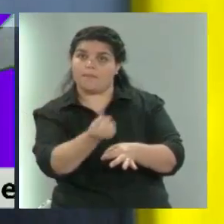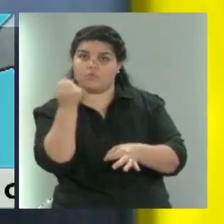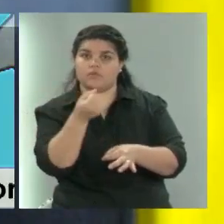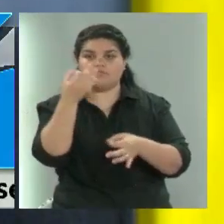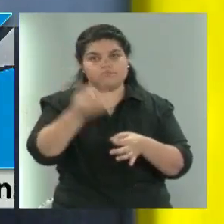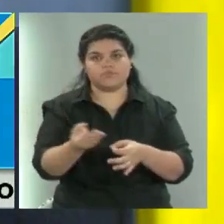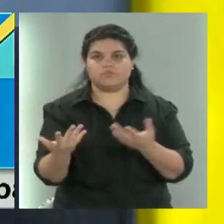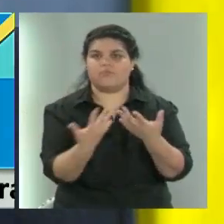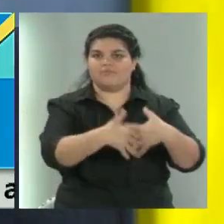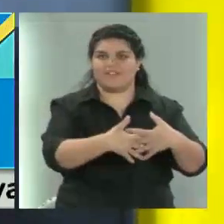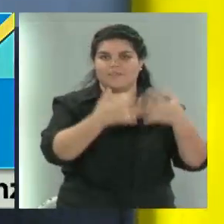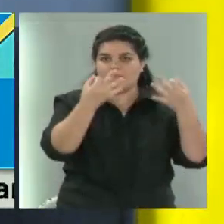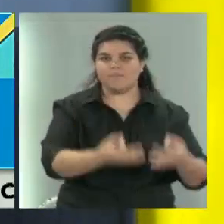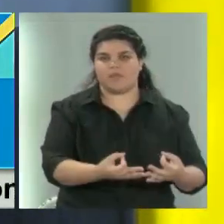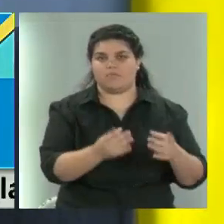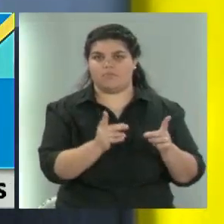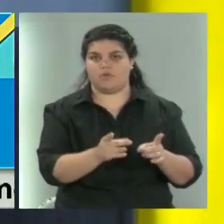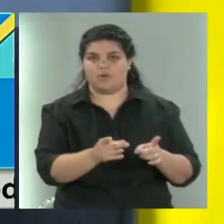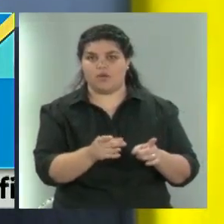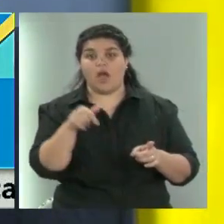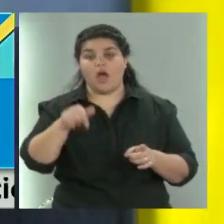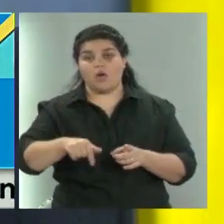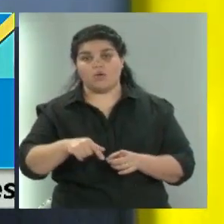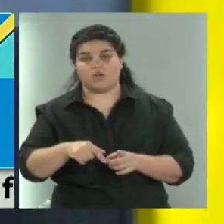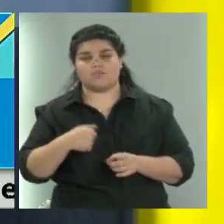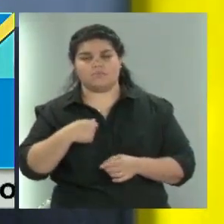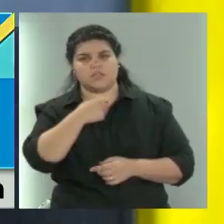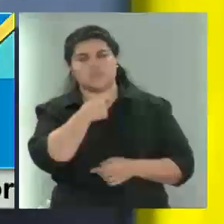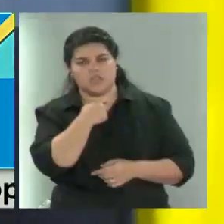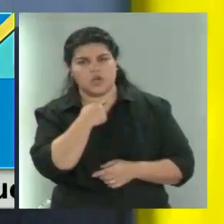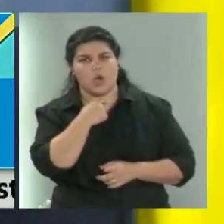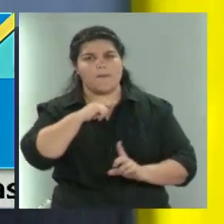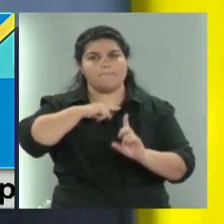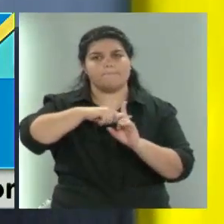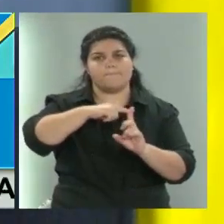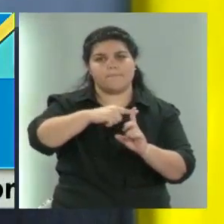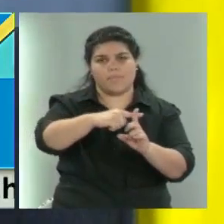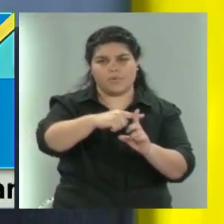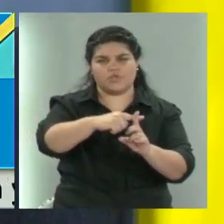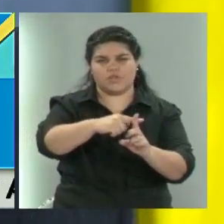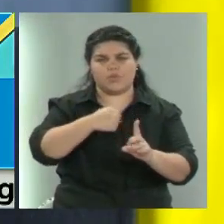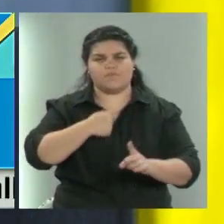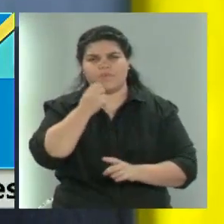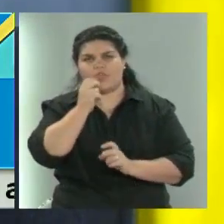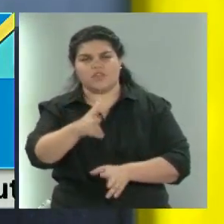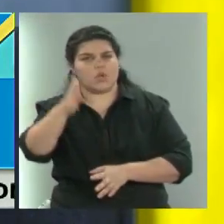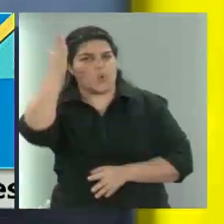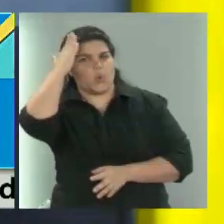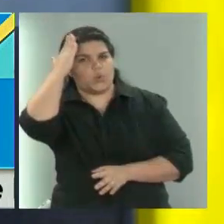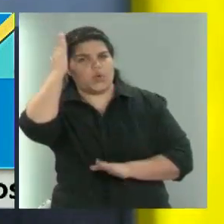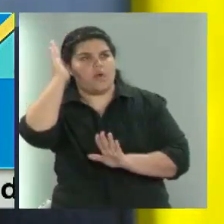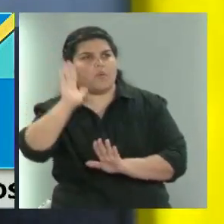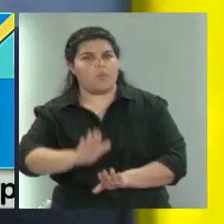detenido, quiero pensar en positivo y no decir que se ha terminado, sino que se ha detenido. Y entonces cuando se